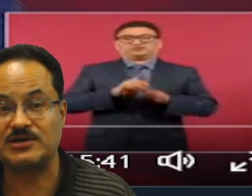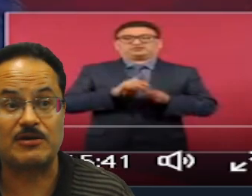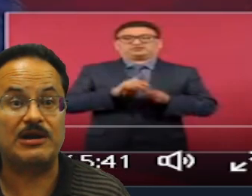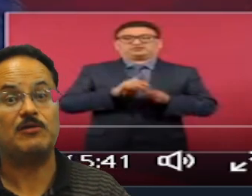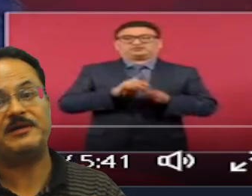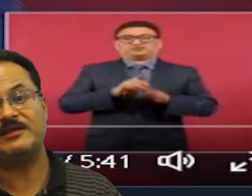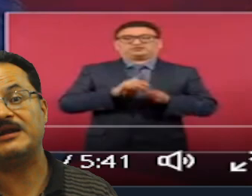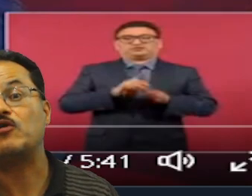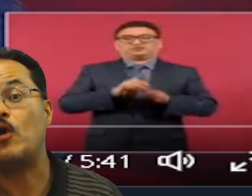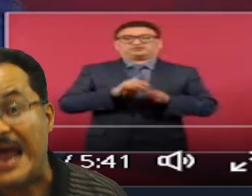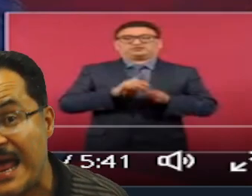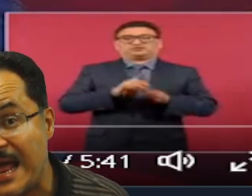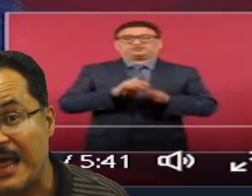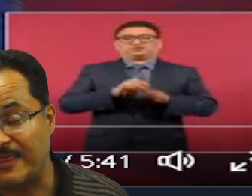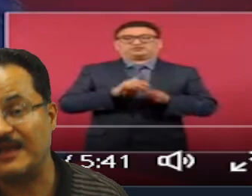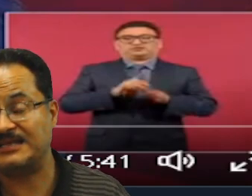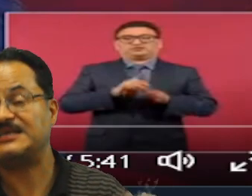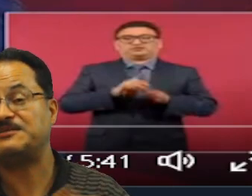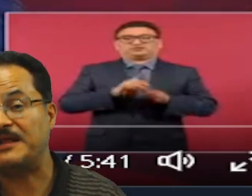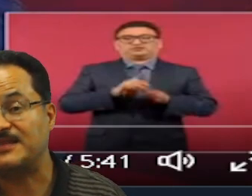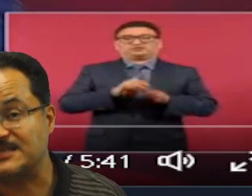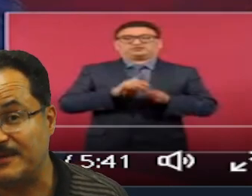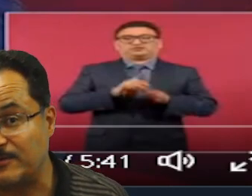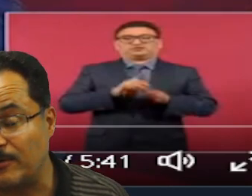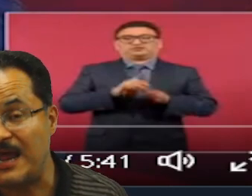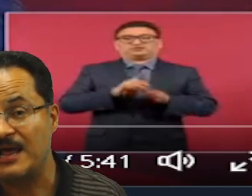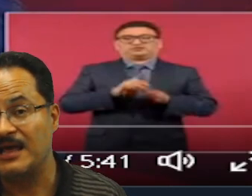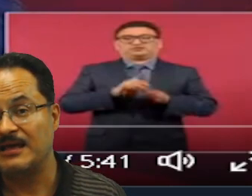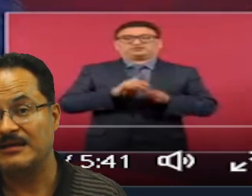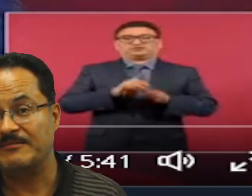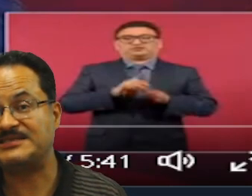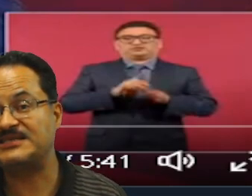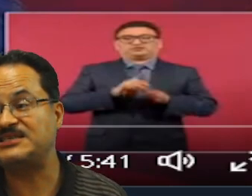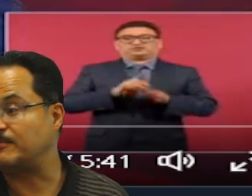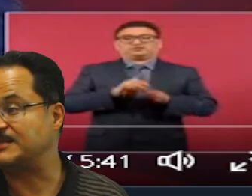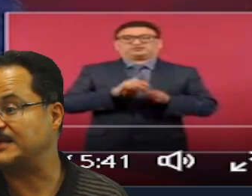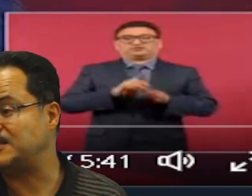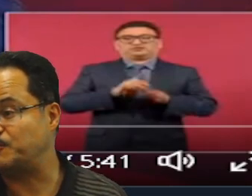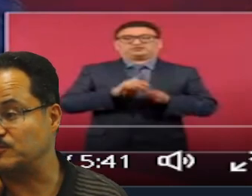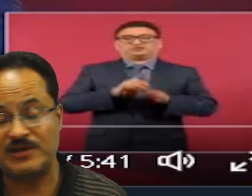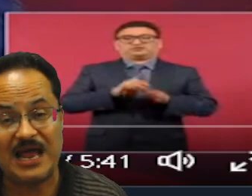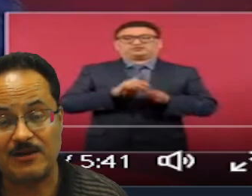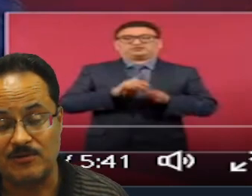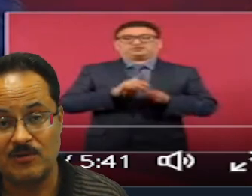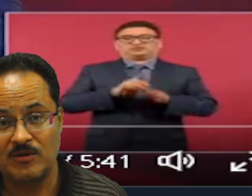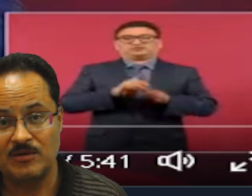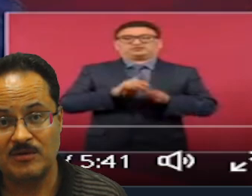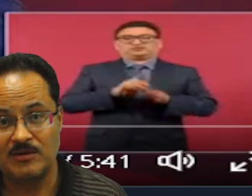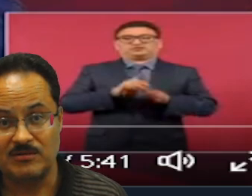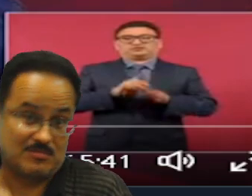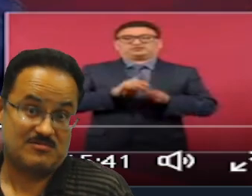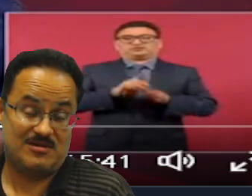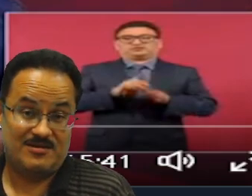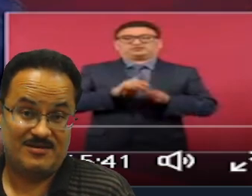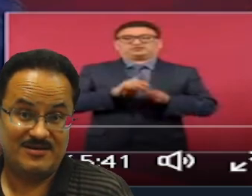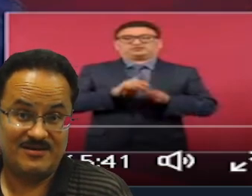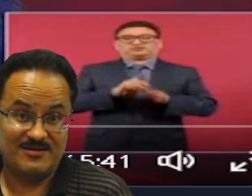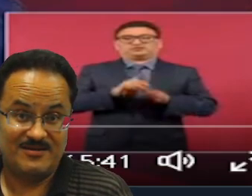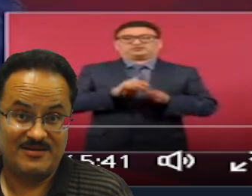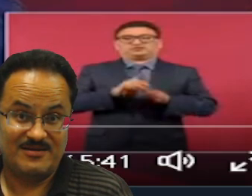Obrador anunció que con la compra de iberdrola de las plantas de iberdrola va a ser cincuenta y seis punto y algo